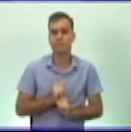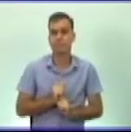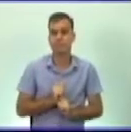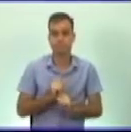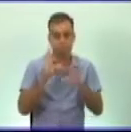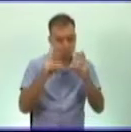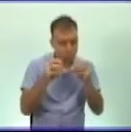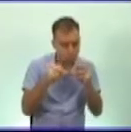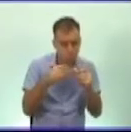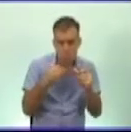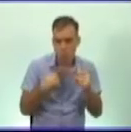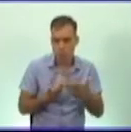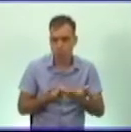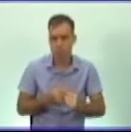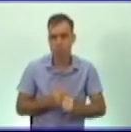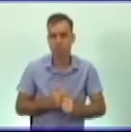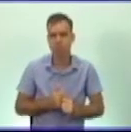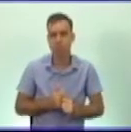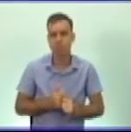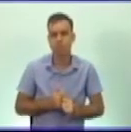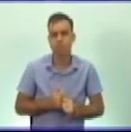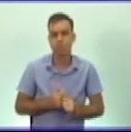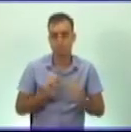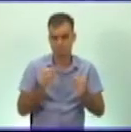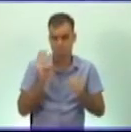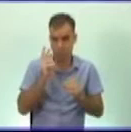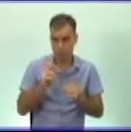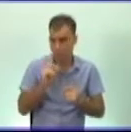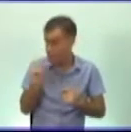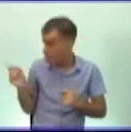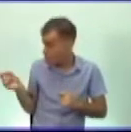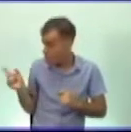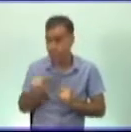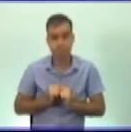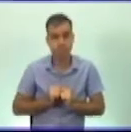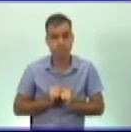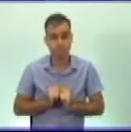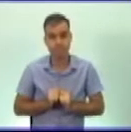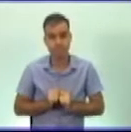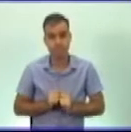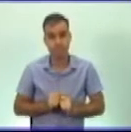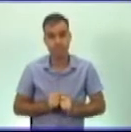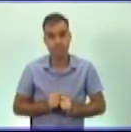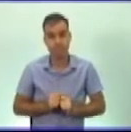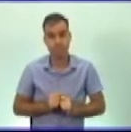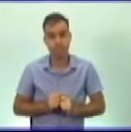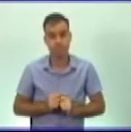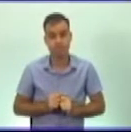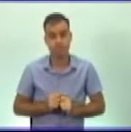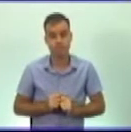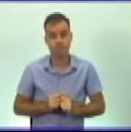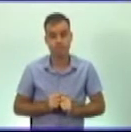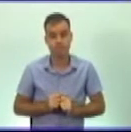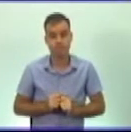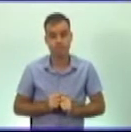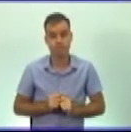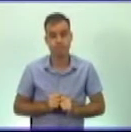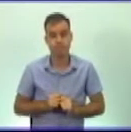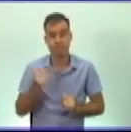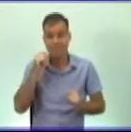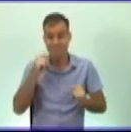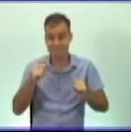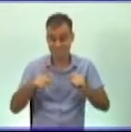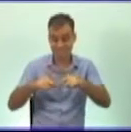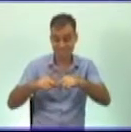¿Qué tenemos? En el círculo de la base AED, ese triángulo que está ahí es rectángulo en E,